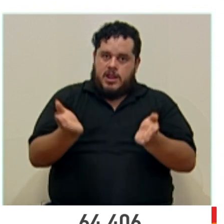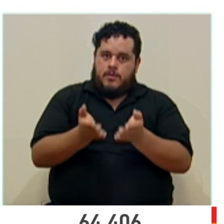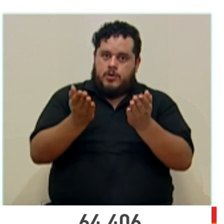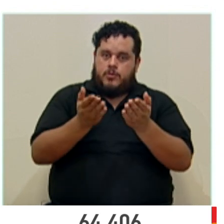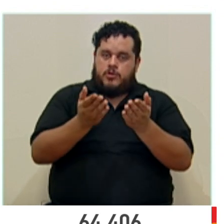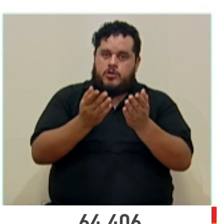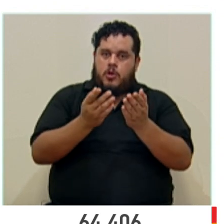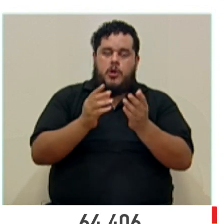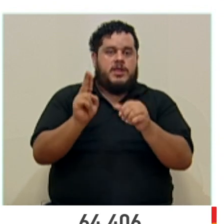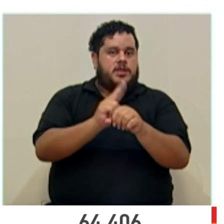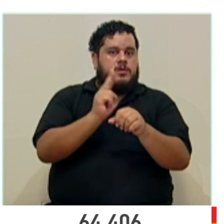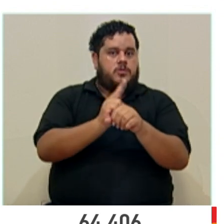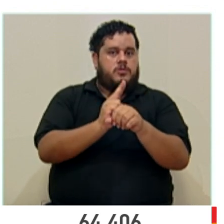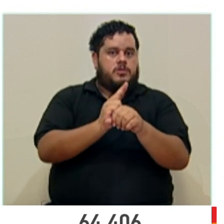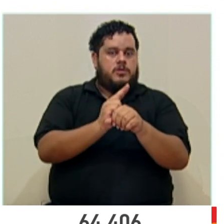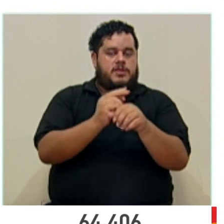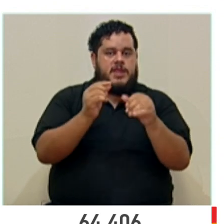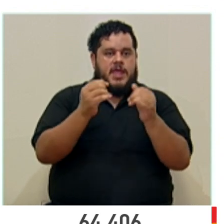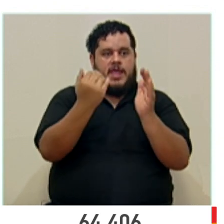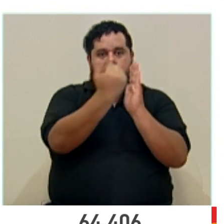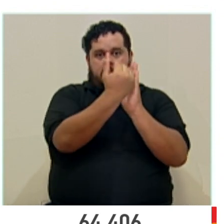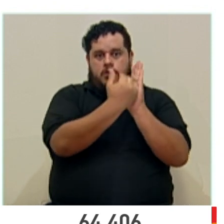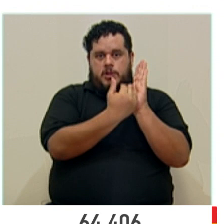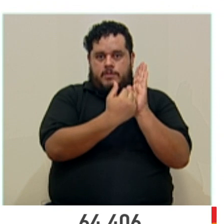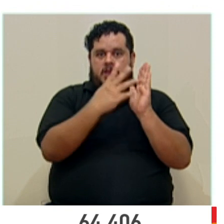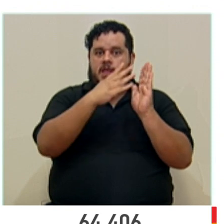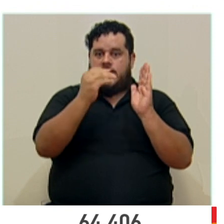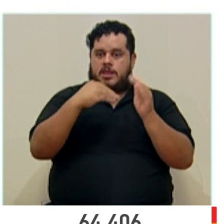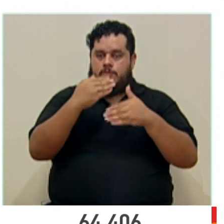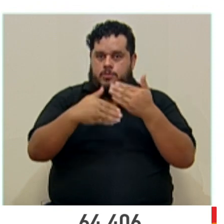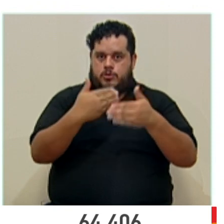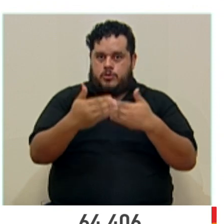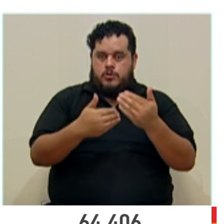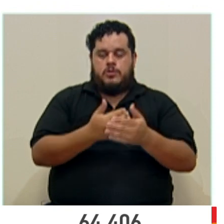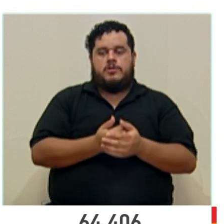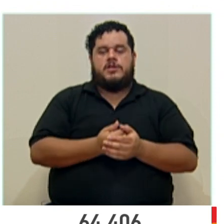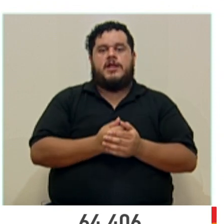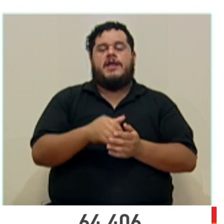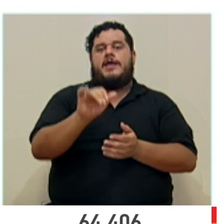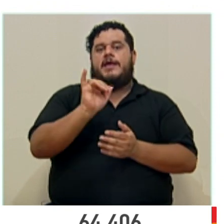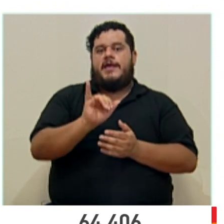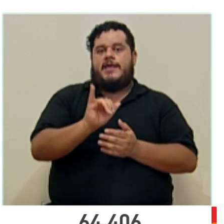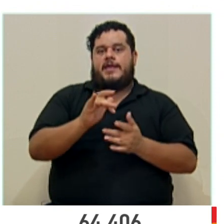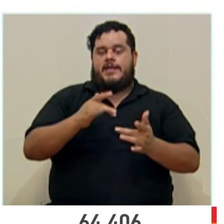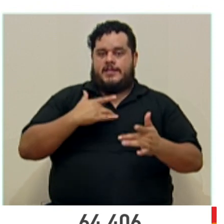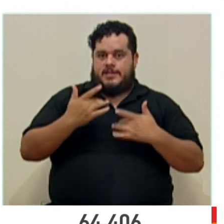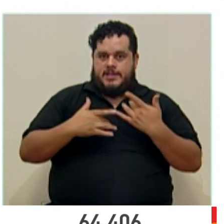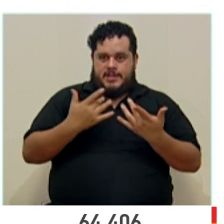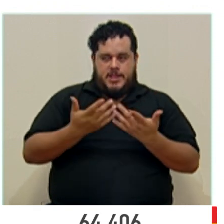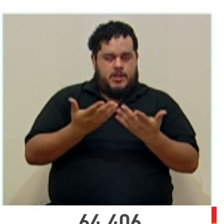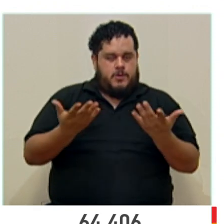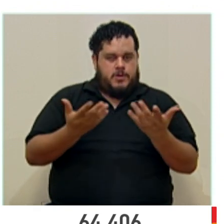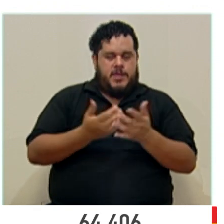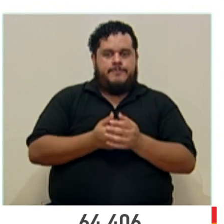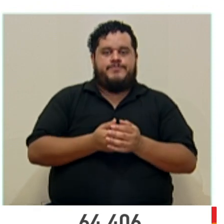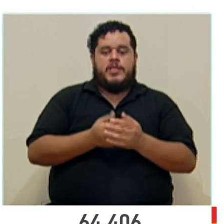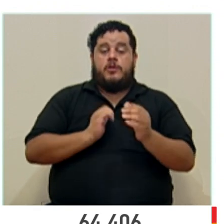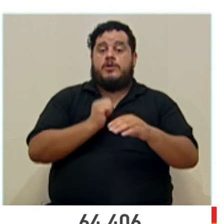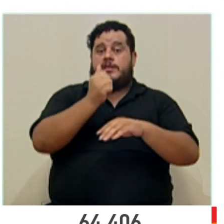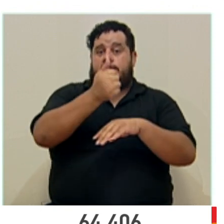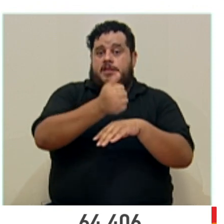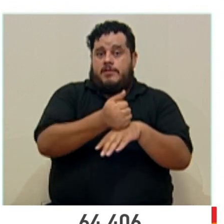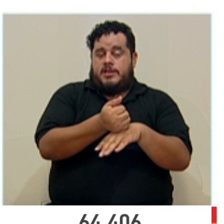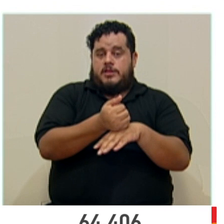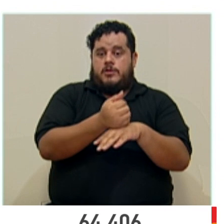de la aplicación de los lineamientos y protocolos. En ese sentido, lo que se ha establecido es que, por ejemplo,